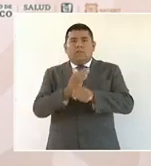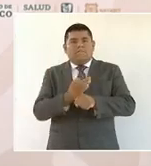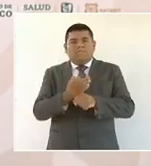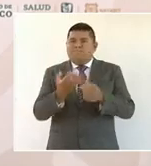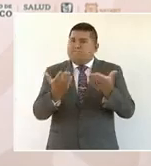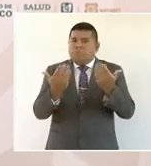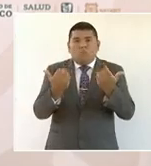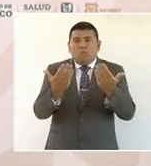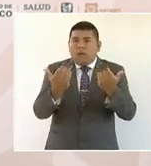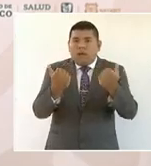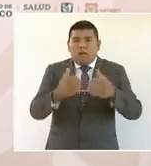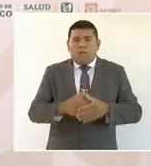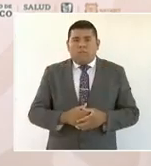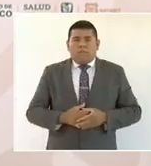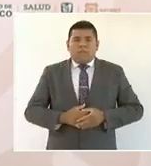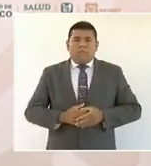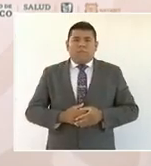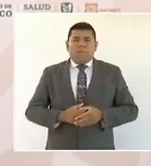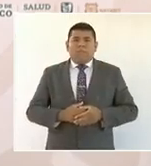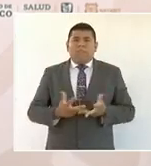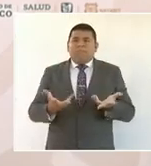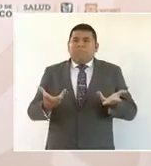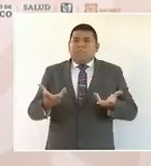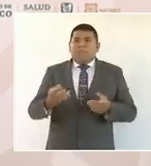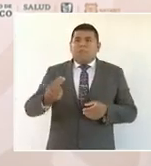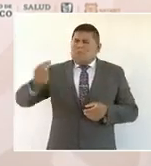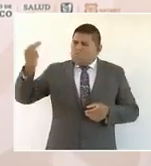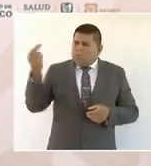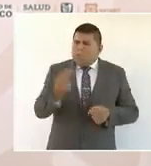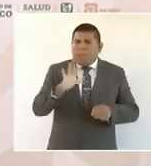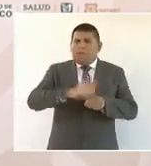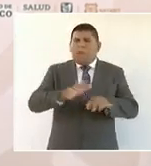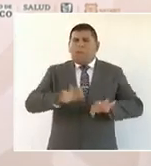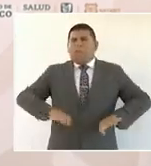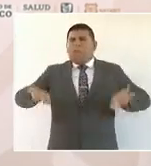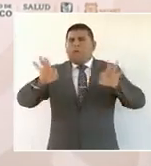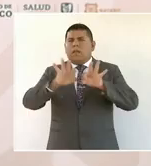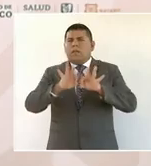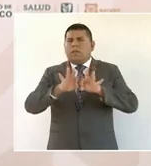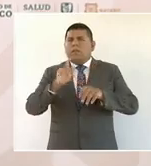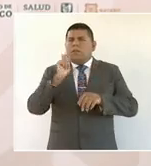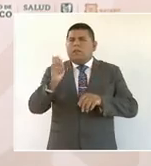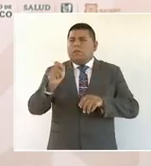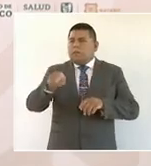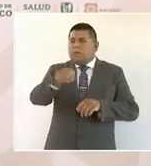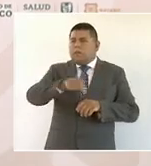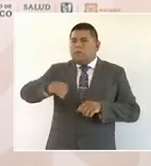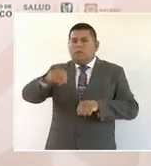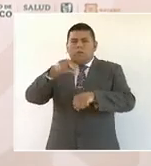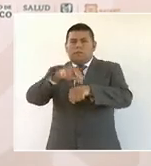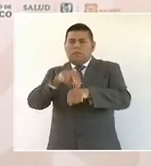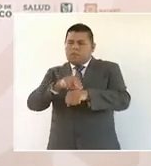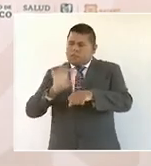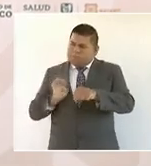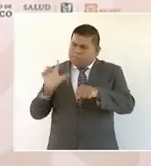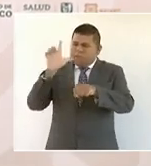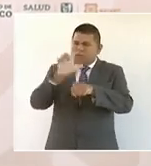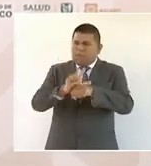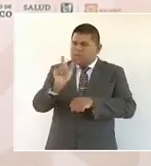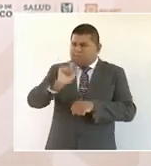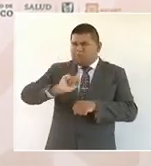suficientes y lo más urgente, no tenemos especialistas.